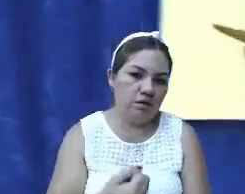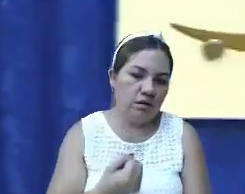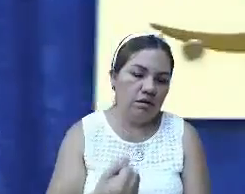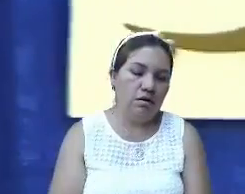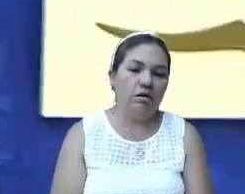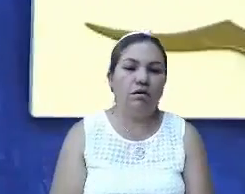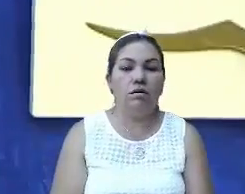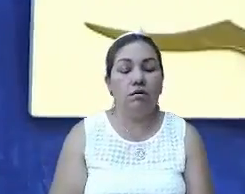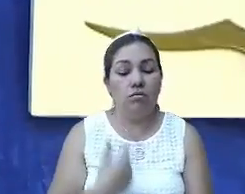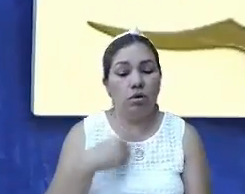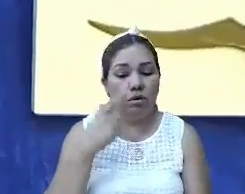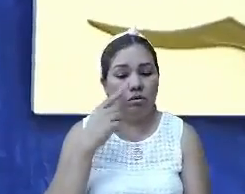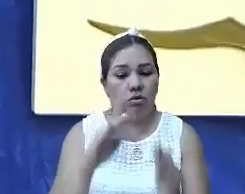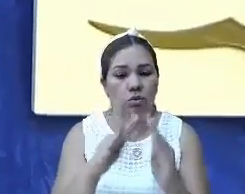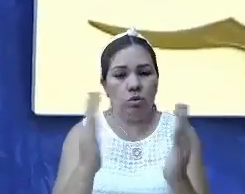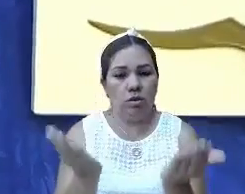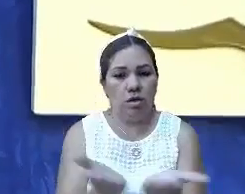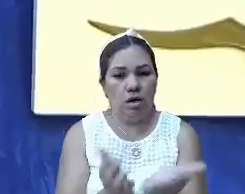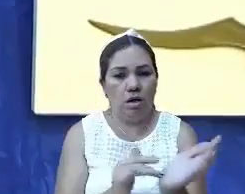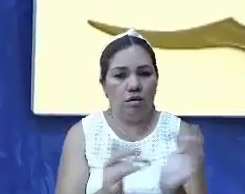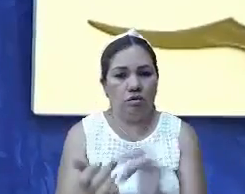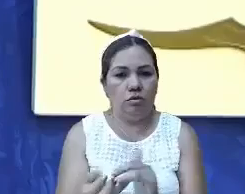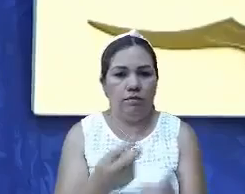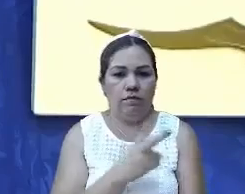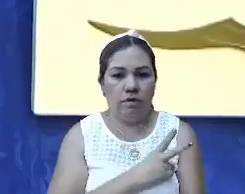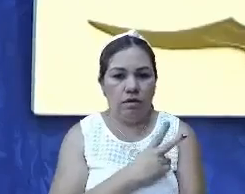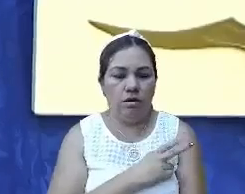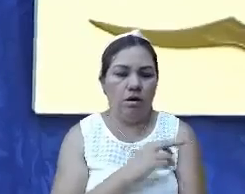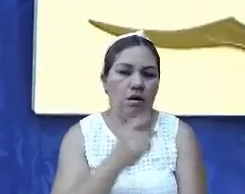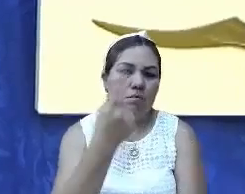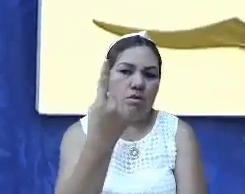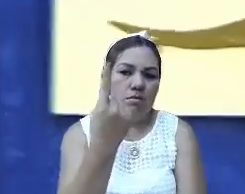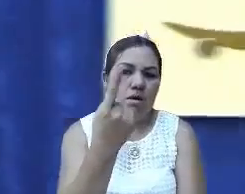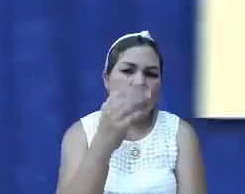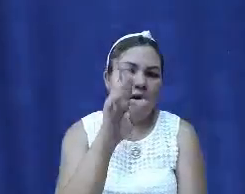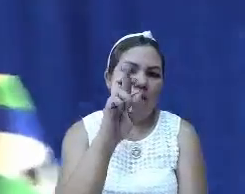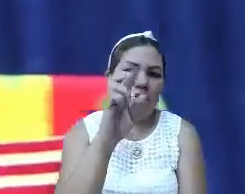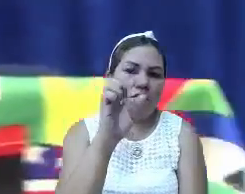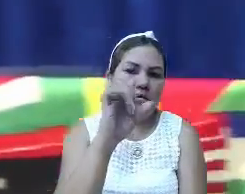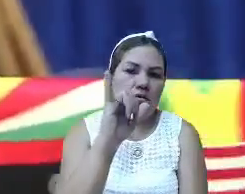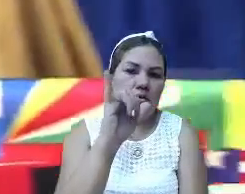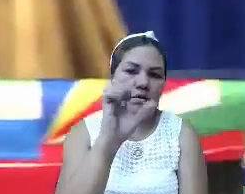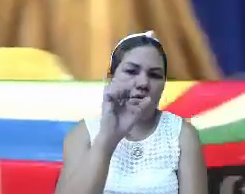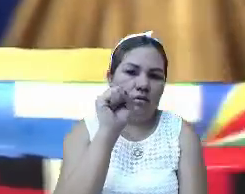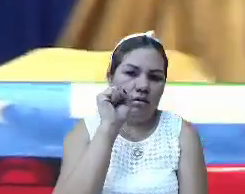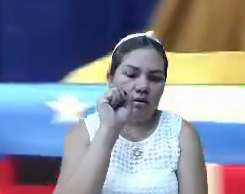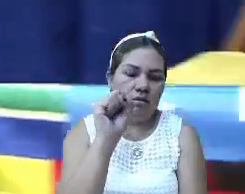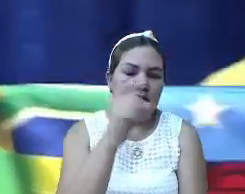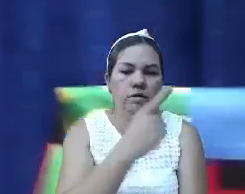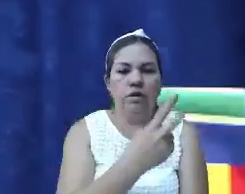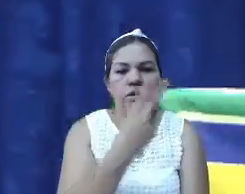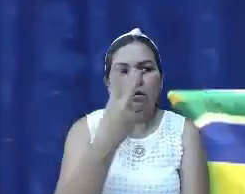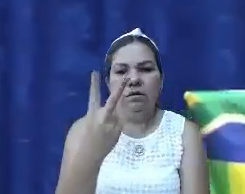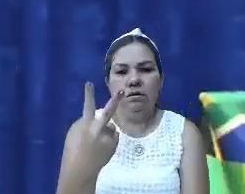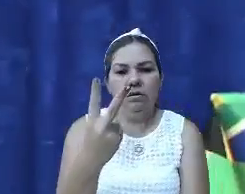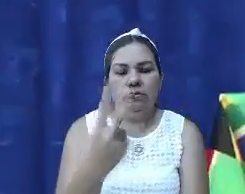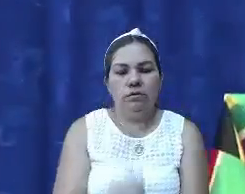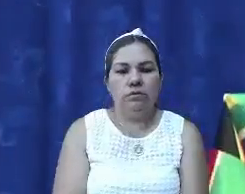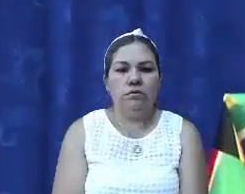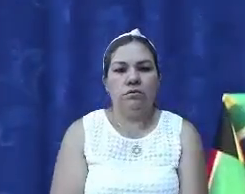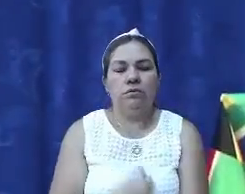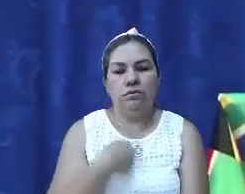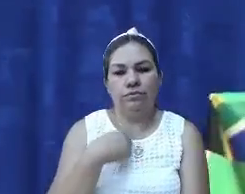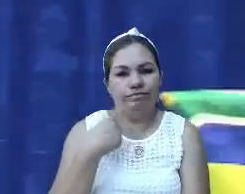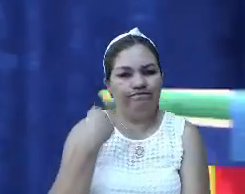estudiar su vida después ahí en Primera de Reyes, capítulo 22, versículo 13 al 17. Micaías era un profeta que